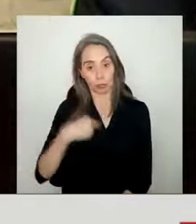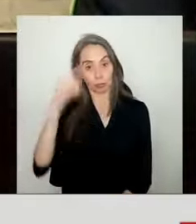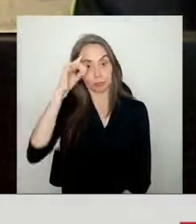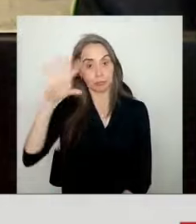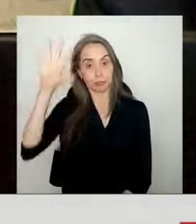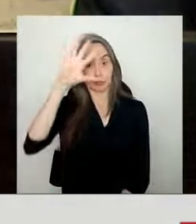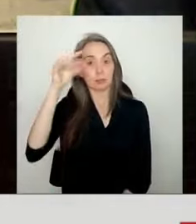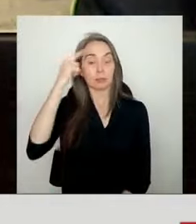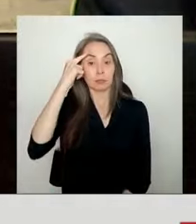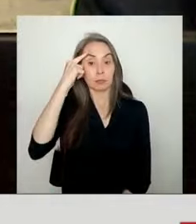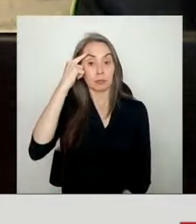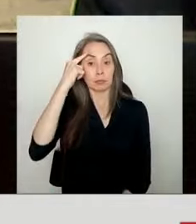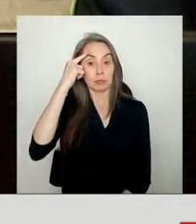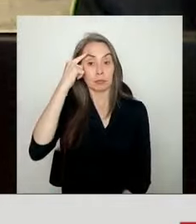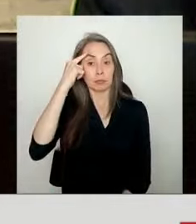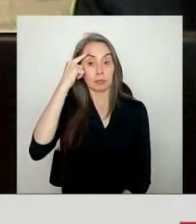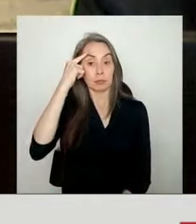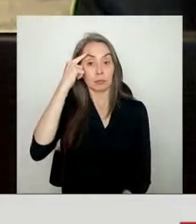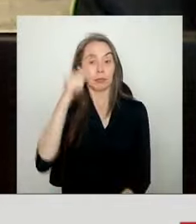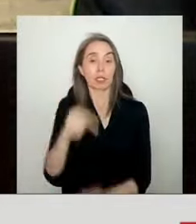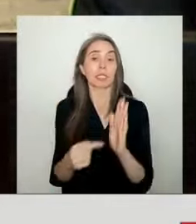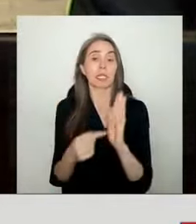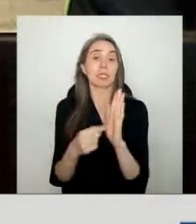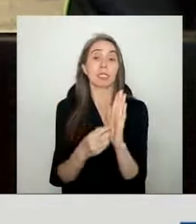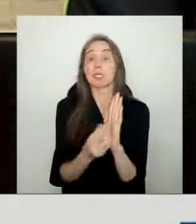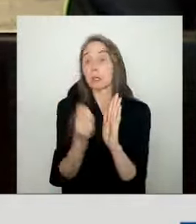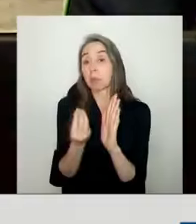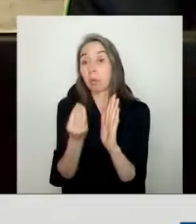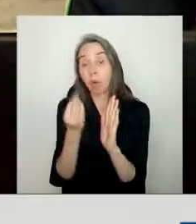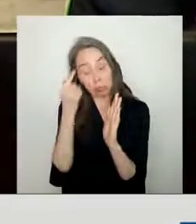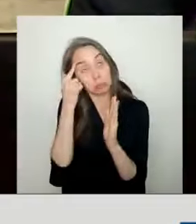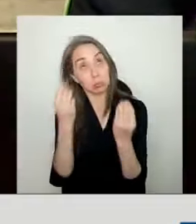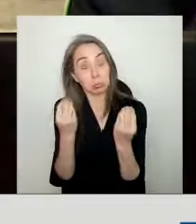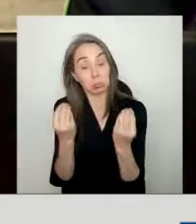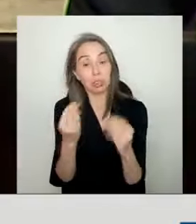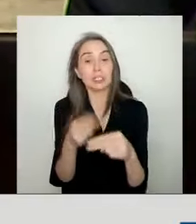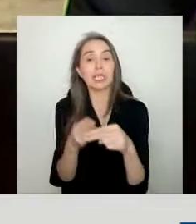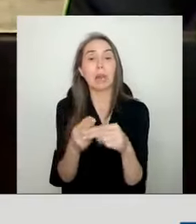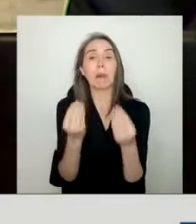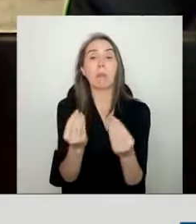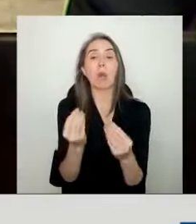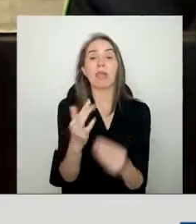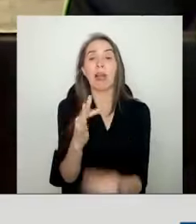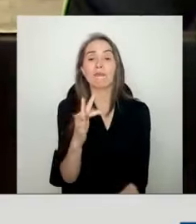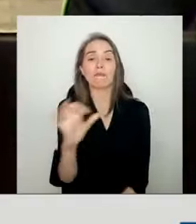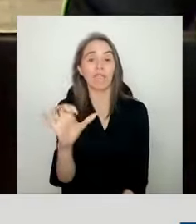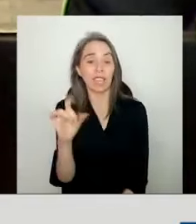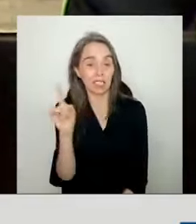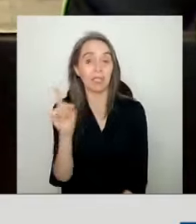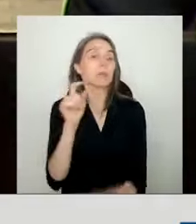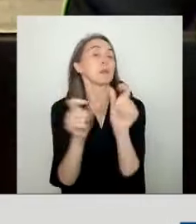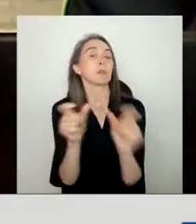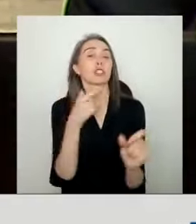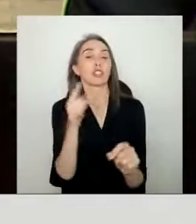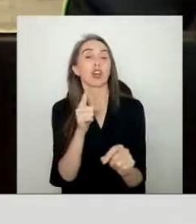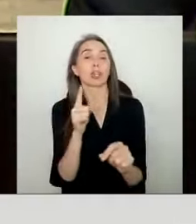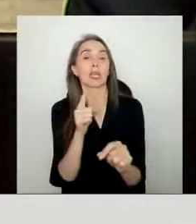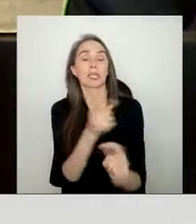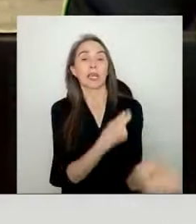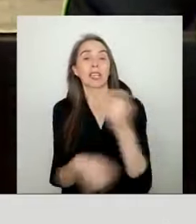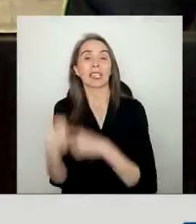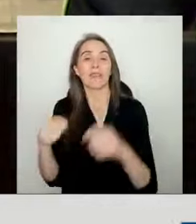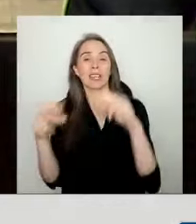de buena fe que que esto es de buena fe y que quieren de alguna manera atajar aquellos que venden unas